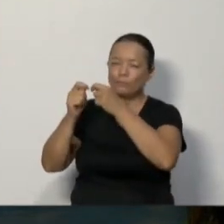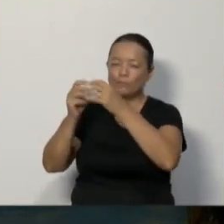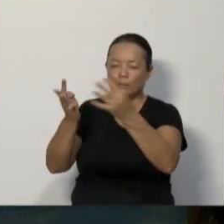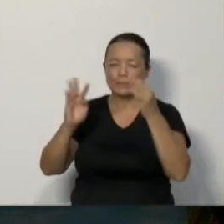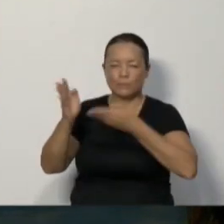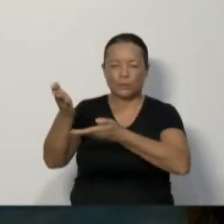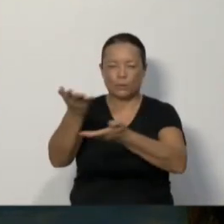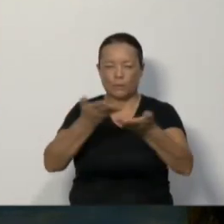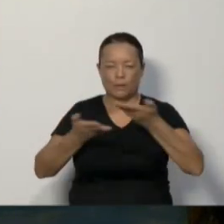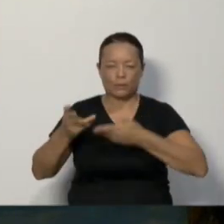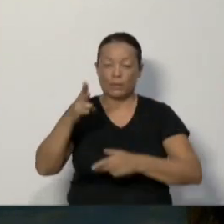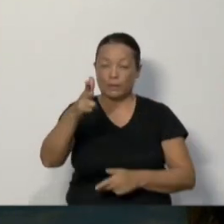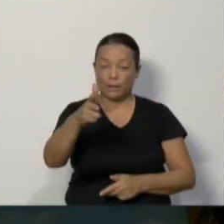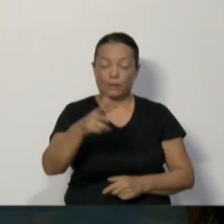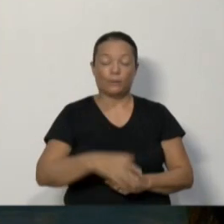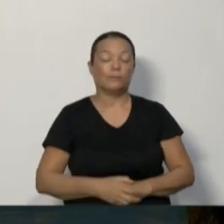sus discípulos diciendo: